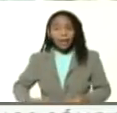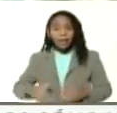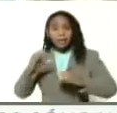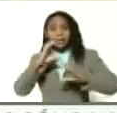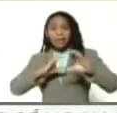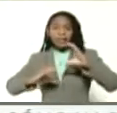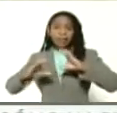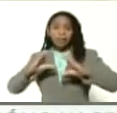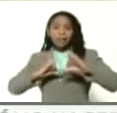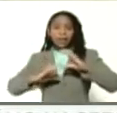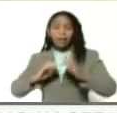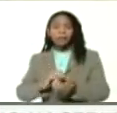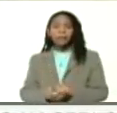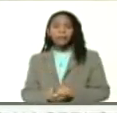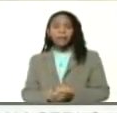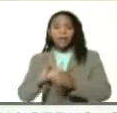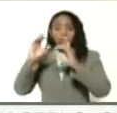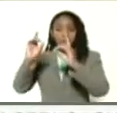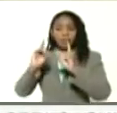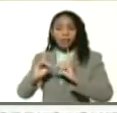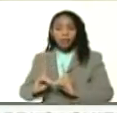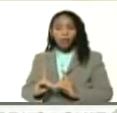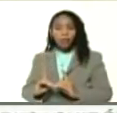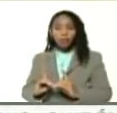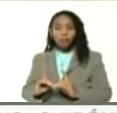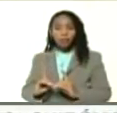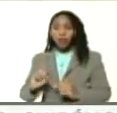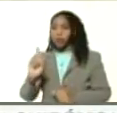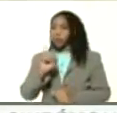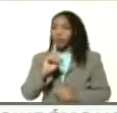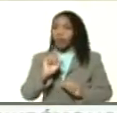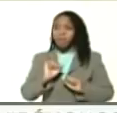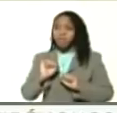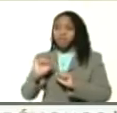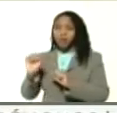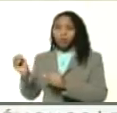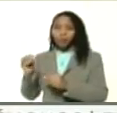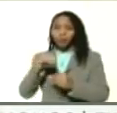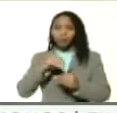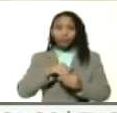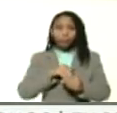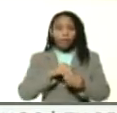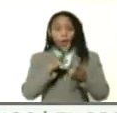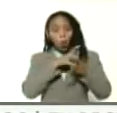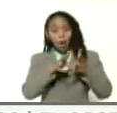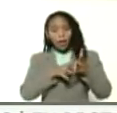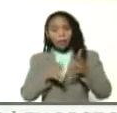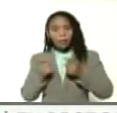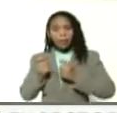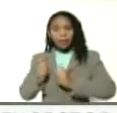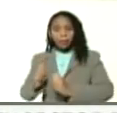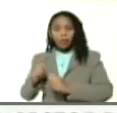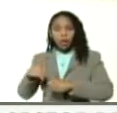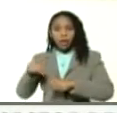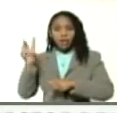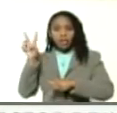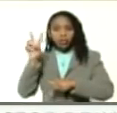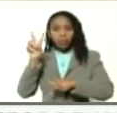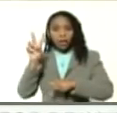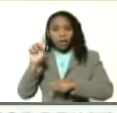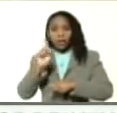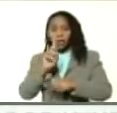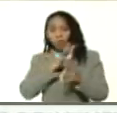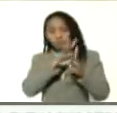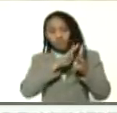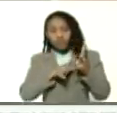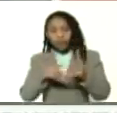Científica ha decidido no incluirla en los esquemas de tratamiento en Venezuela, ni en los esquemas